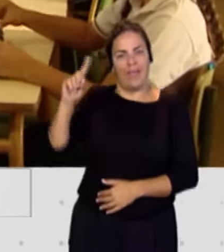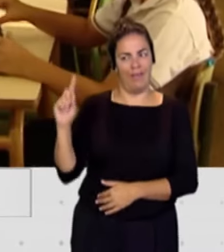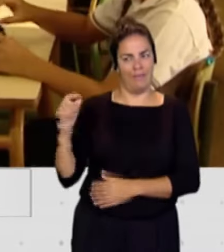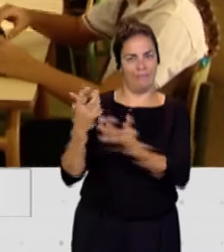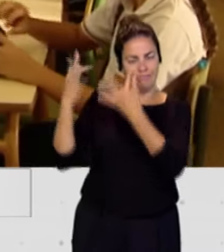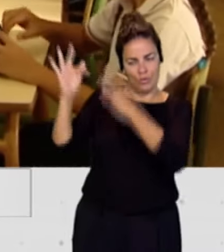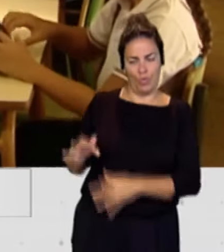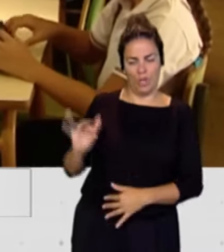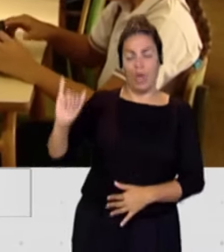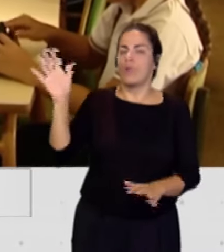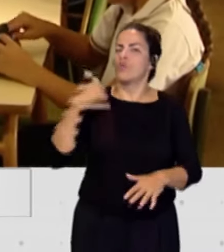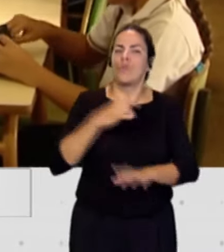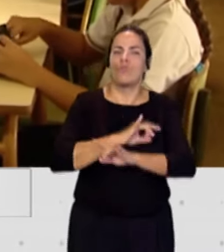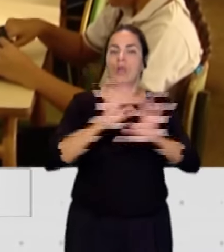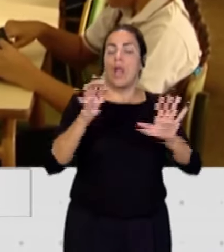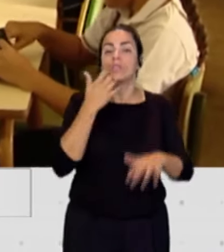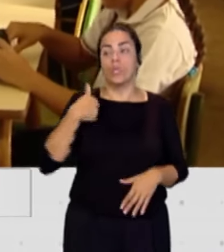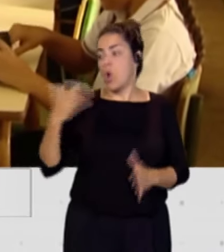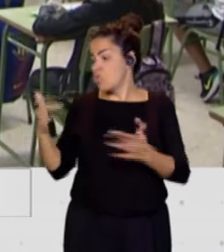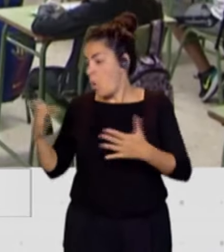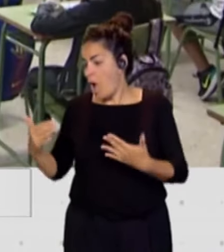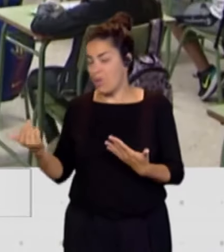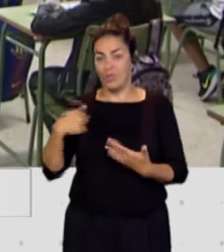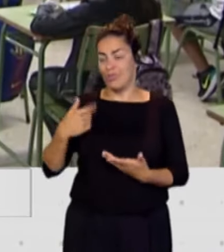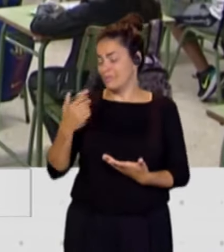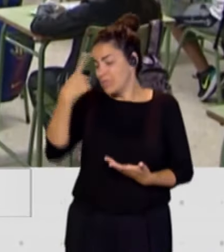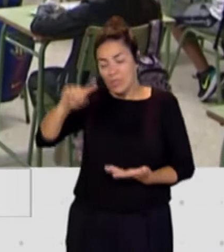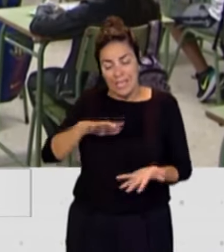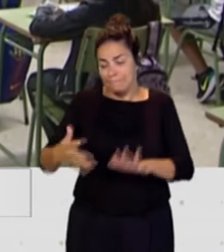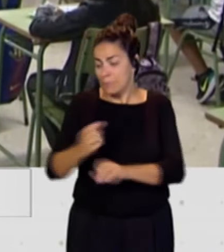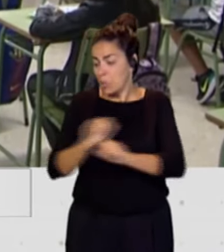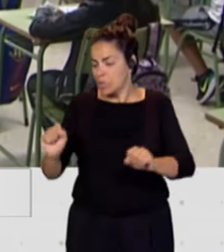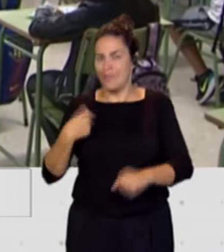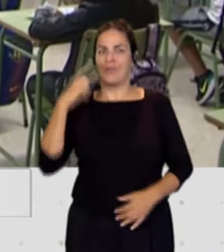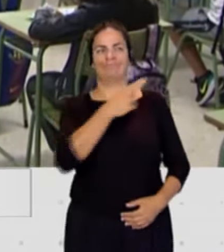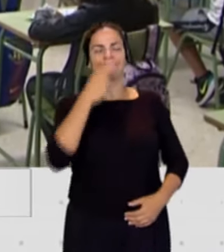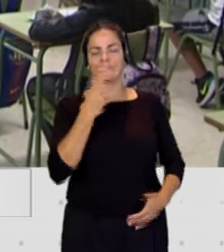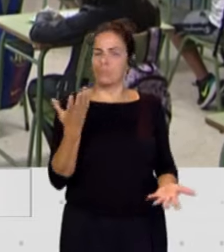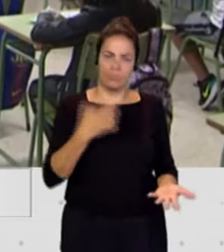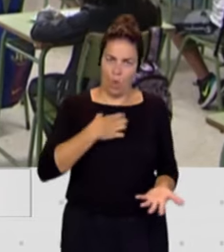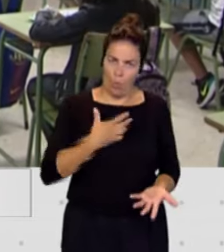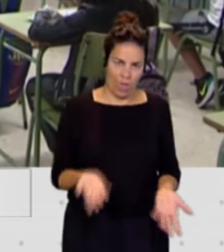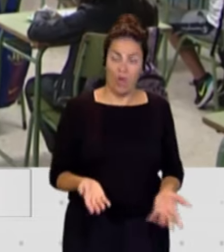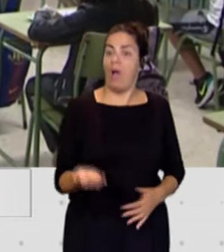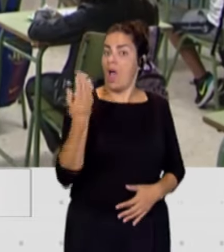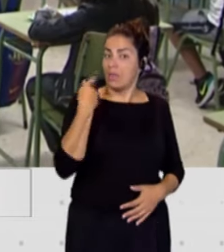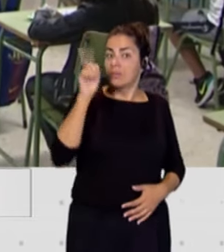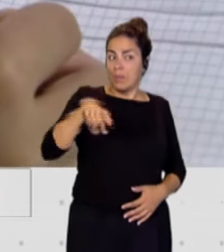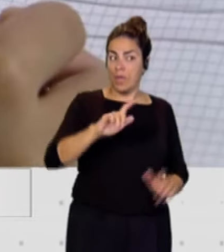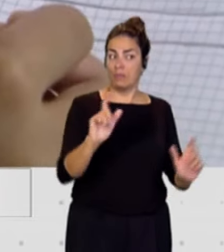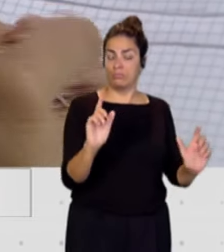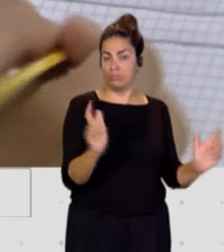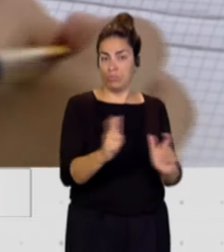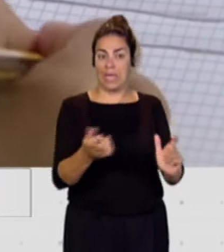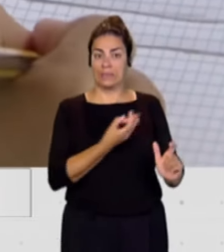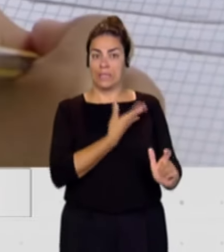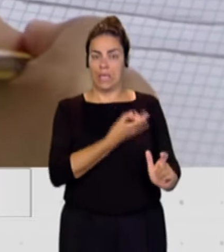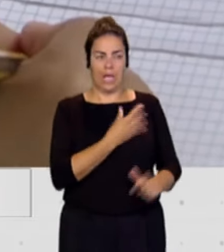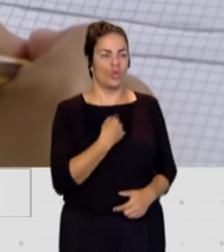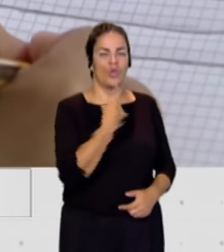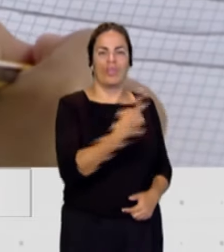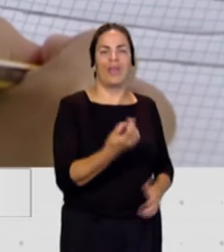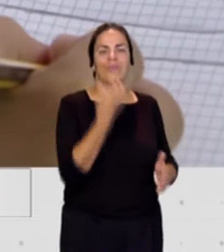no me puedo comprometer A aquello que no tengo o que no puedo llevar a cabo y ayer mismo también se lo dije a los propios sindicatos no voy a prometer nada